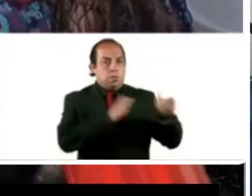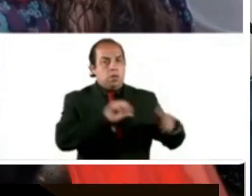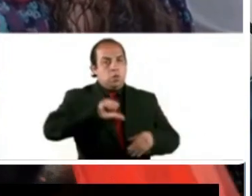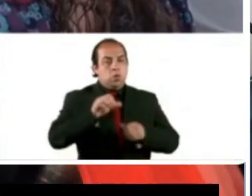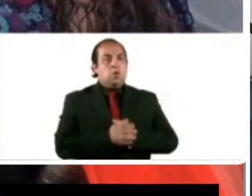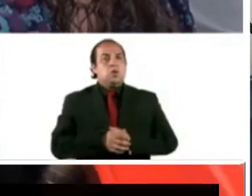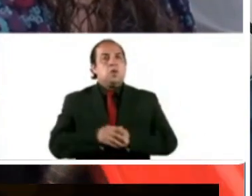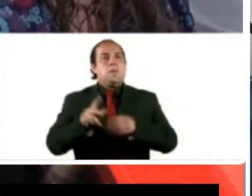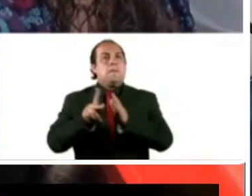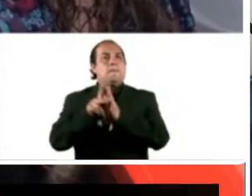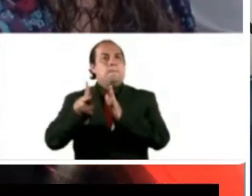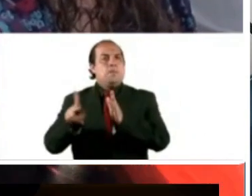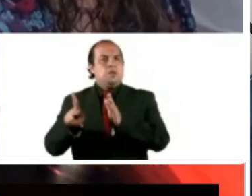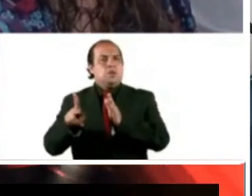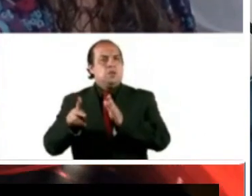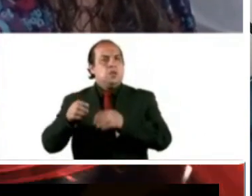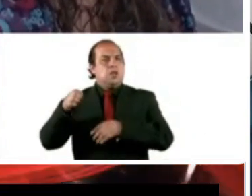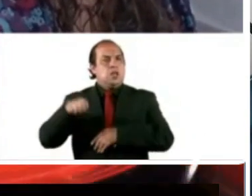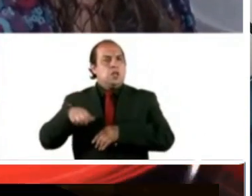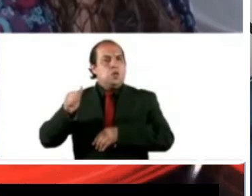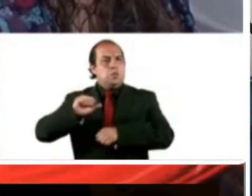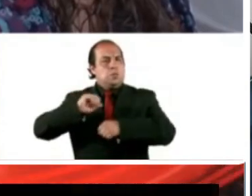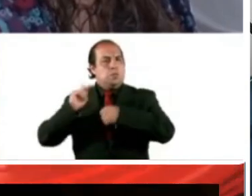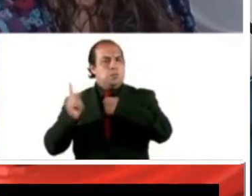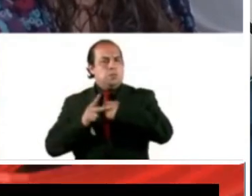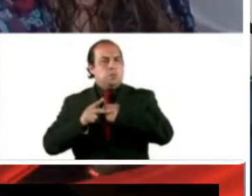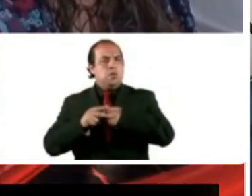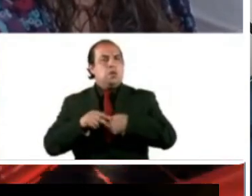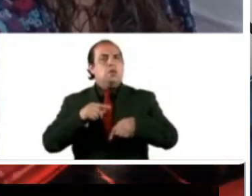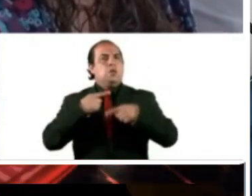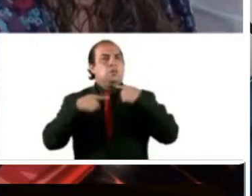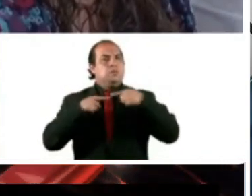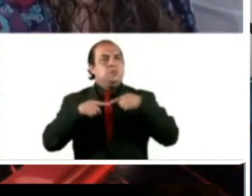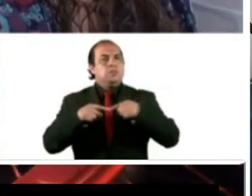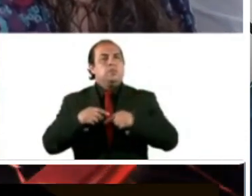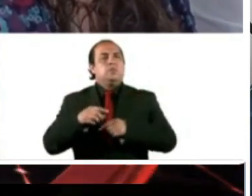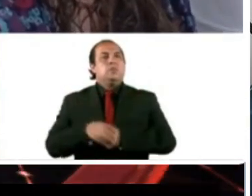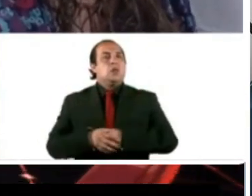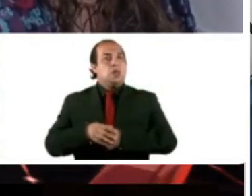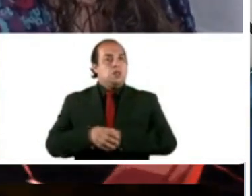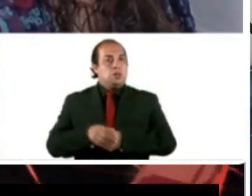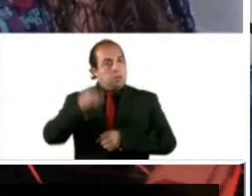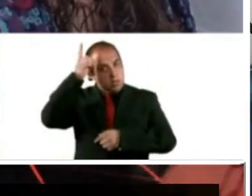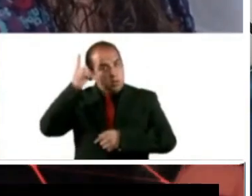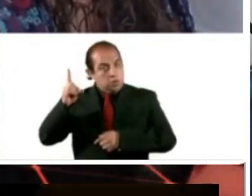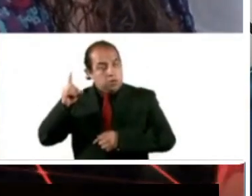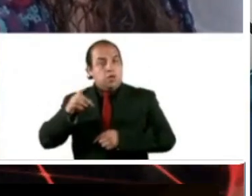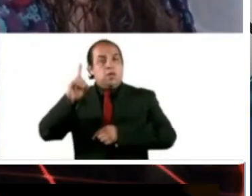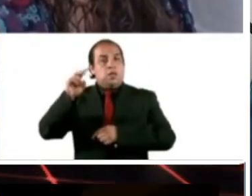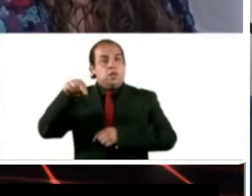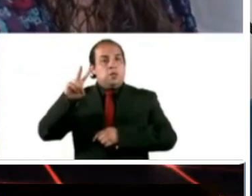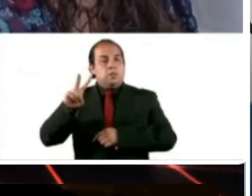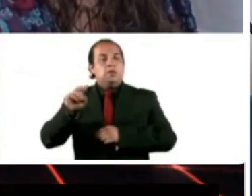prensa extranjera hablando sobre este dictamen de DNB, el tercer informe. Habla sobre todo de estas cuestiones